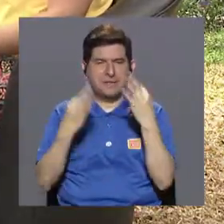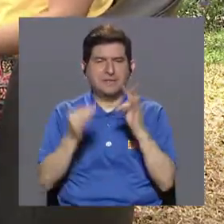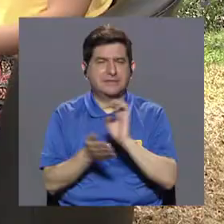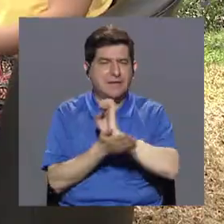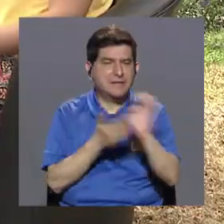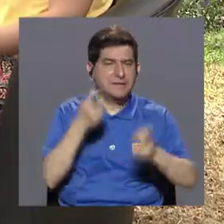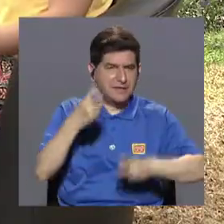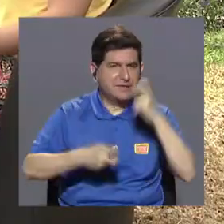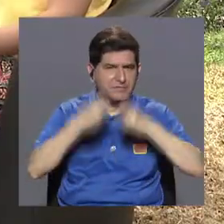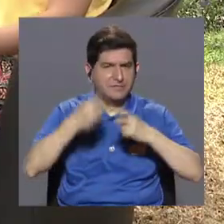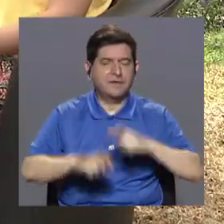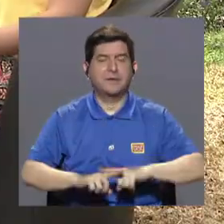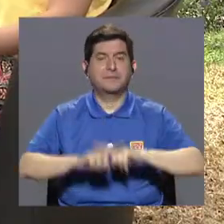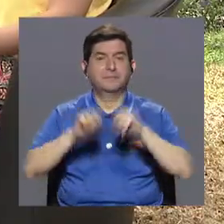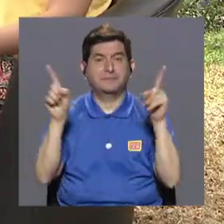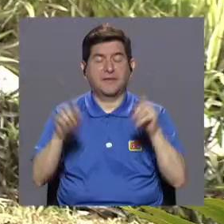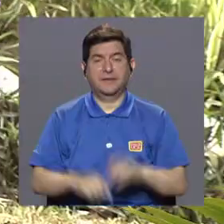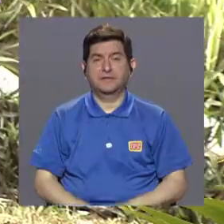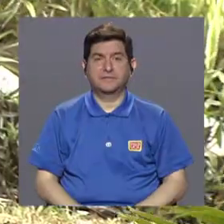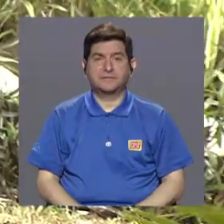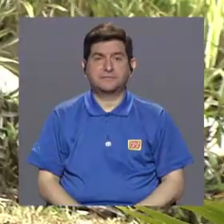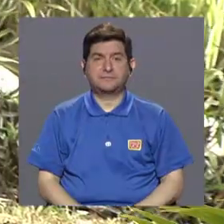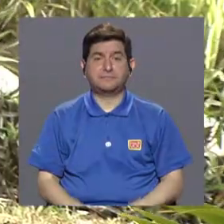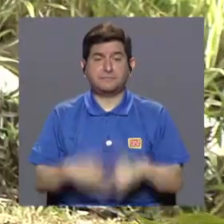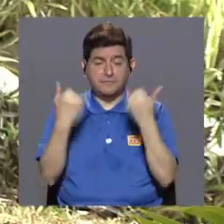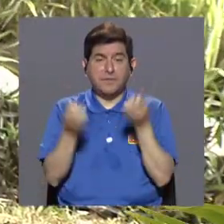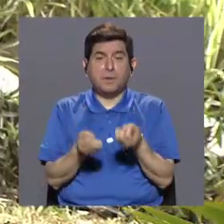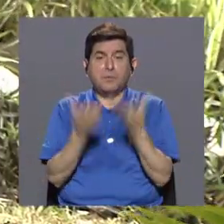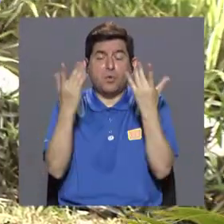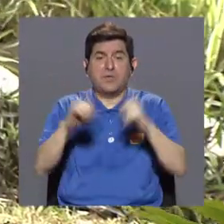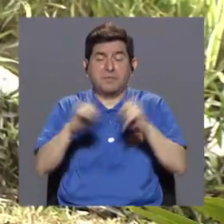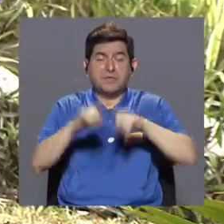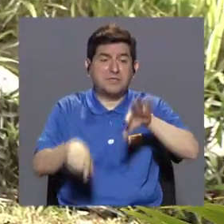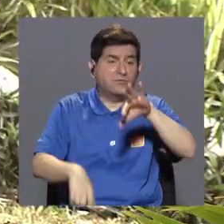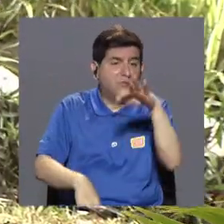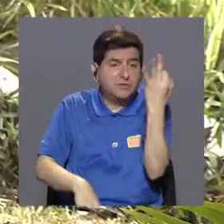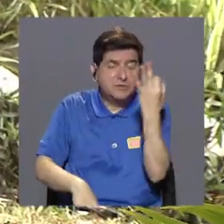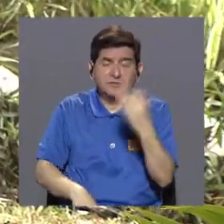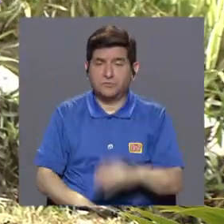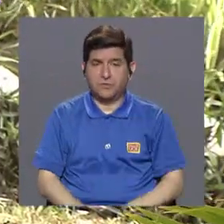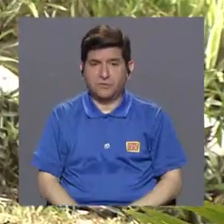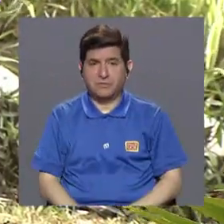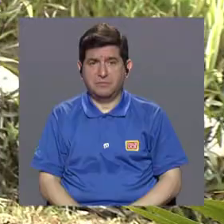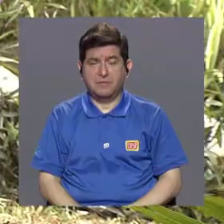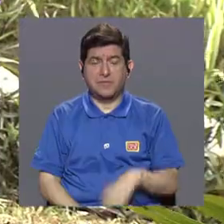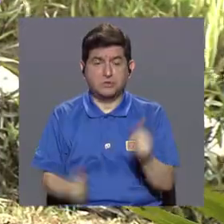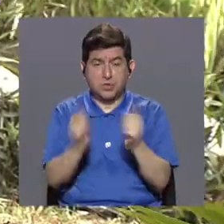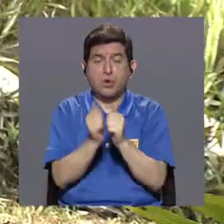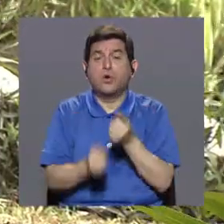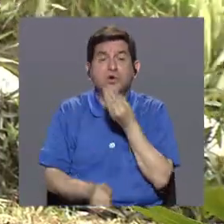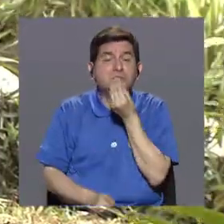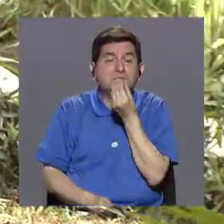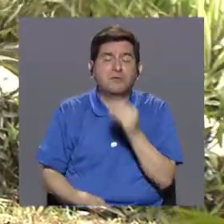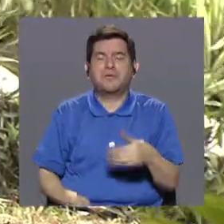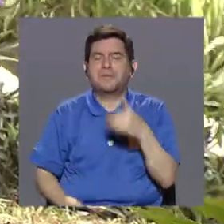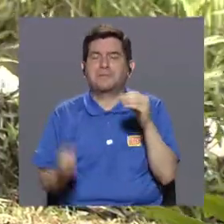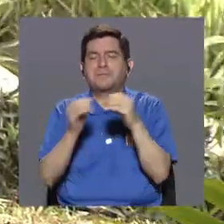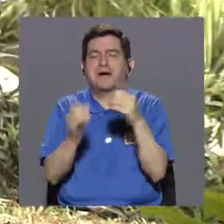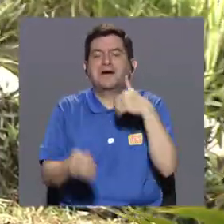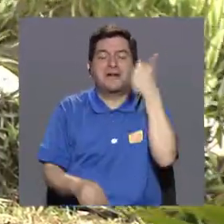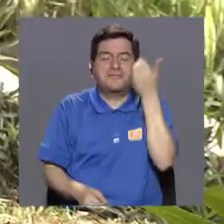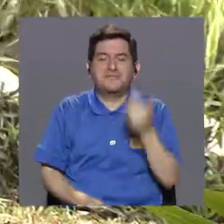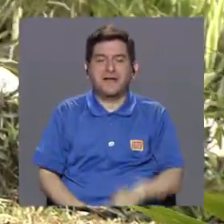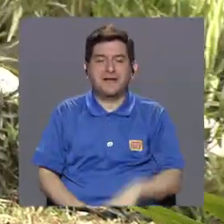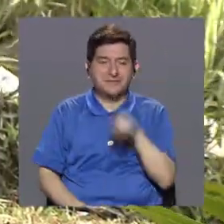como precaución. Sí. Pero sí, hay ahora muchas presentaciones, son saborizadas, entonces es fácil